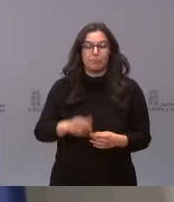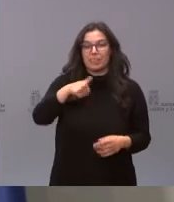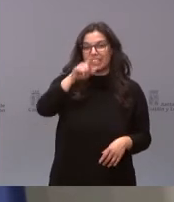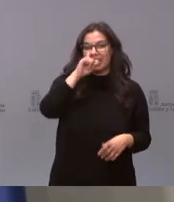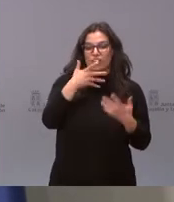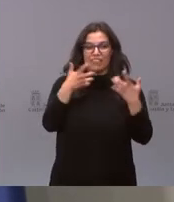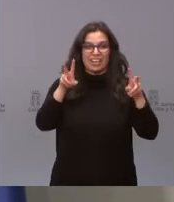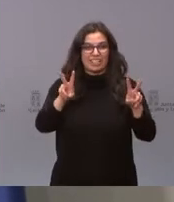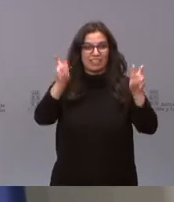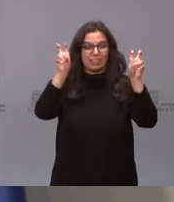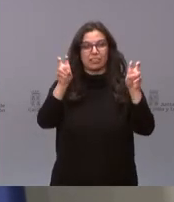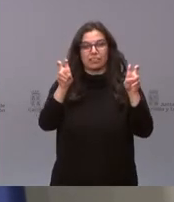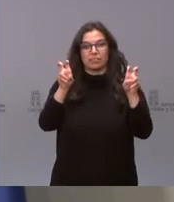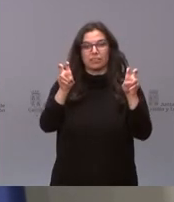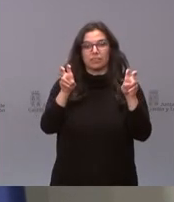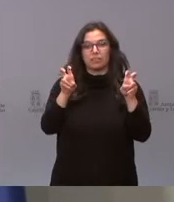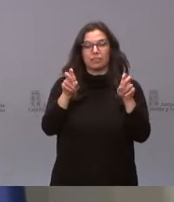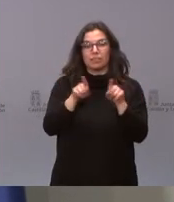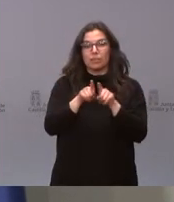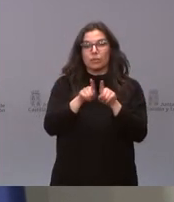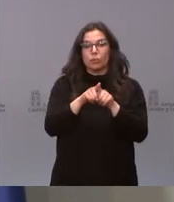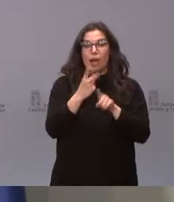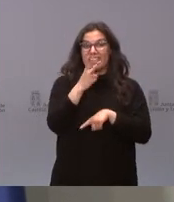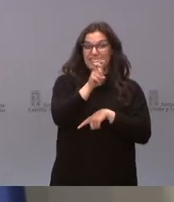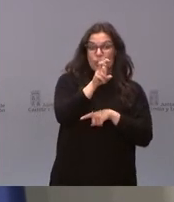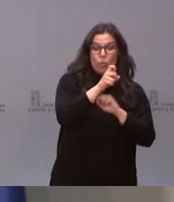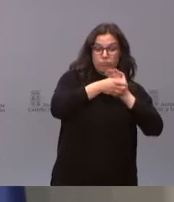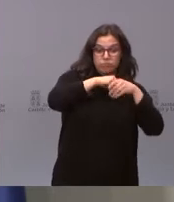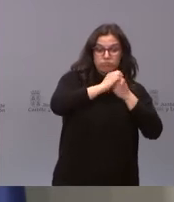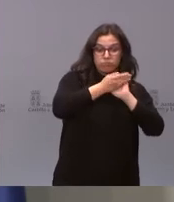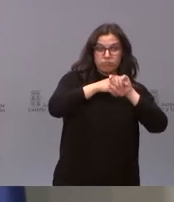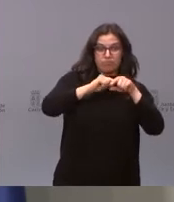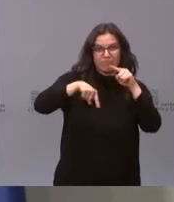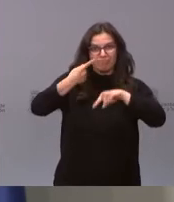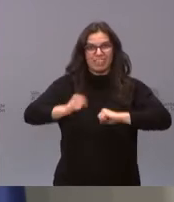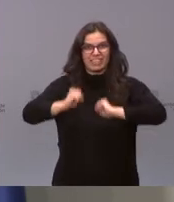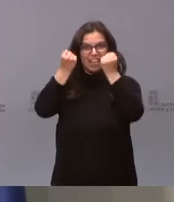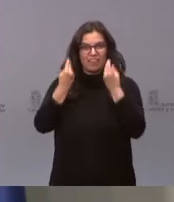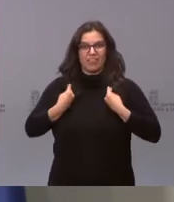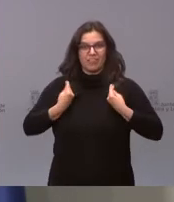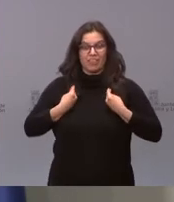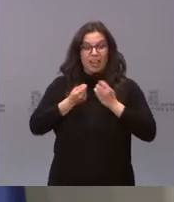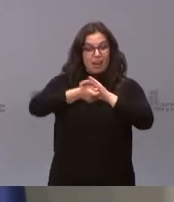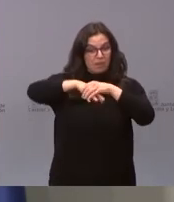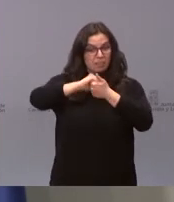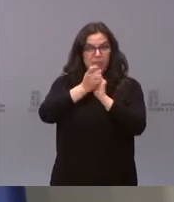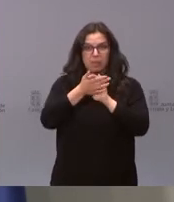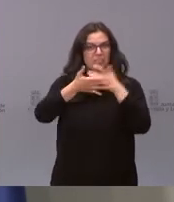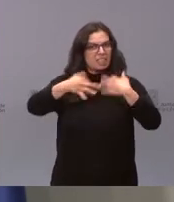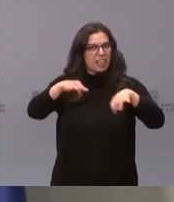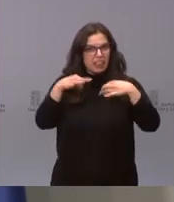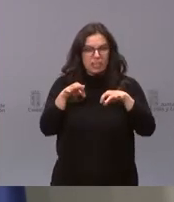será segundos que salvan vidas lavarse las manos es un acto sencillo y rápido que hay que hacer